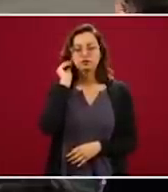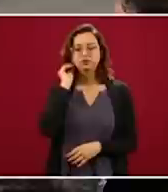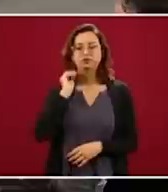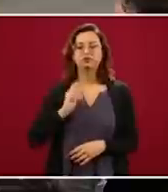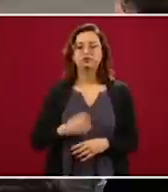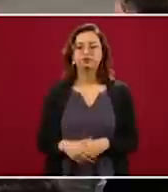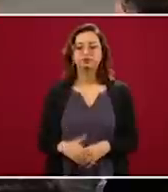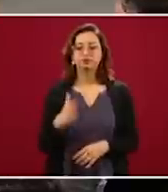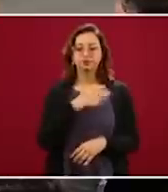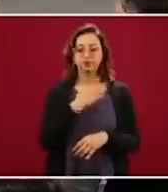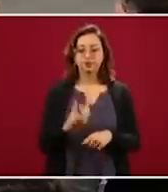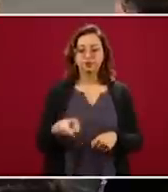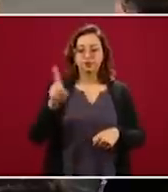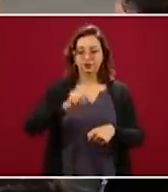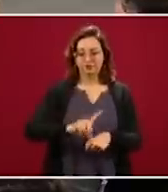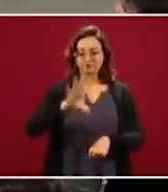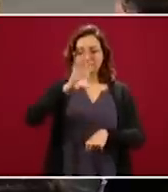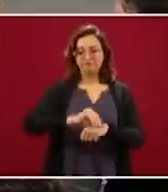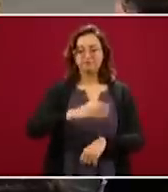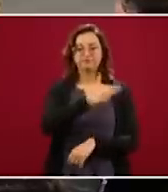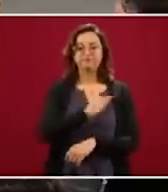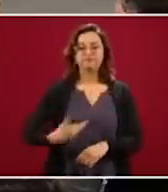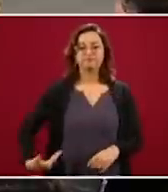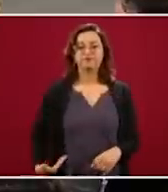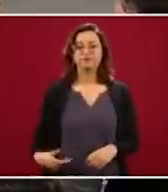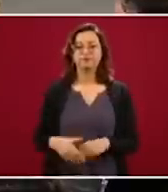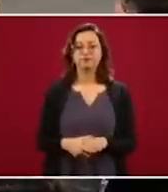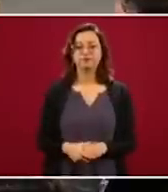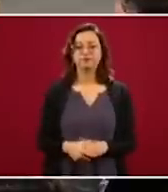Muy buenos días. Con su permiso, señor presidente.